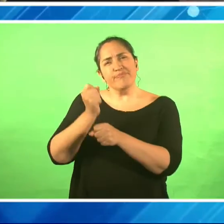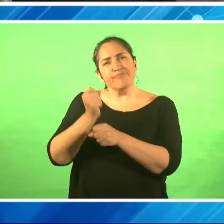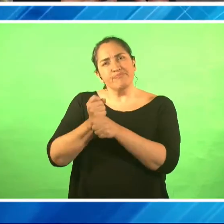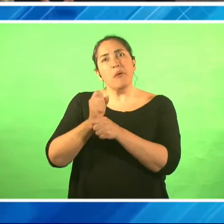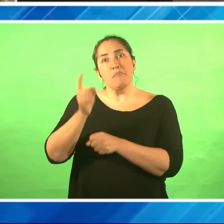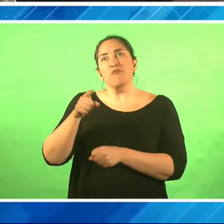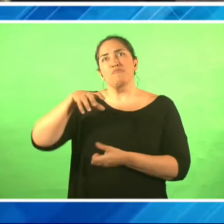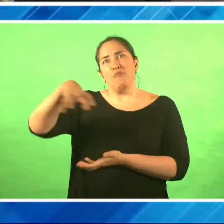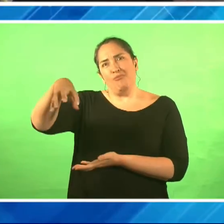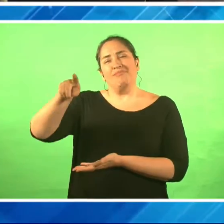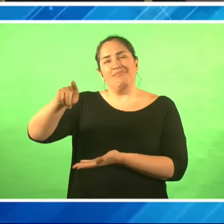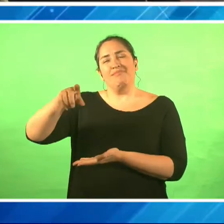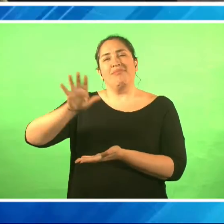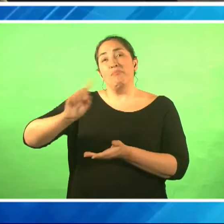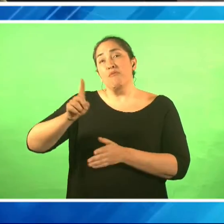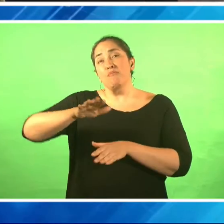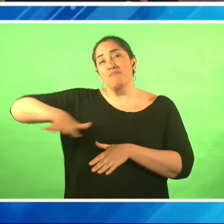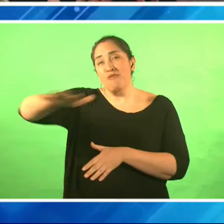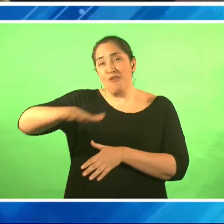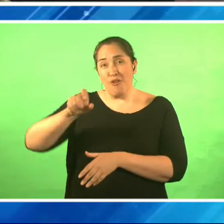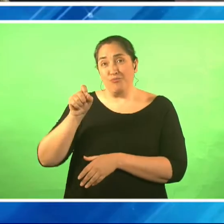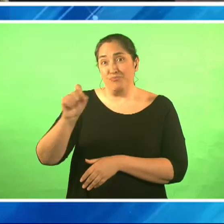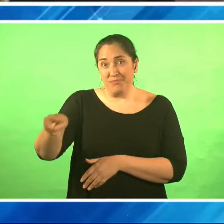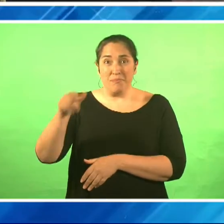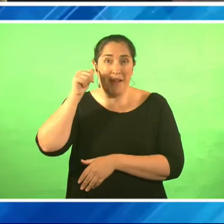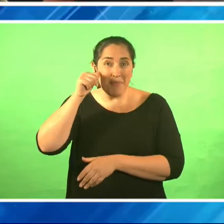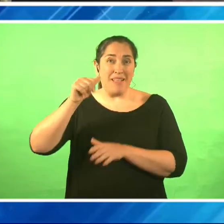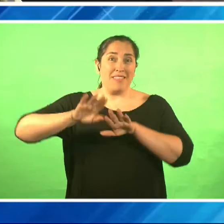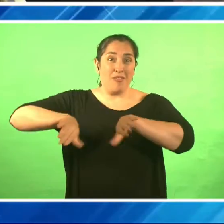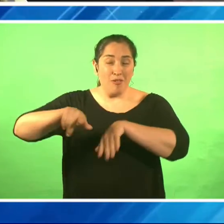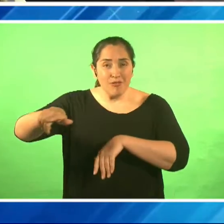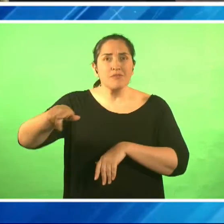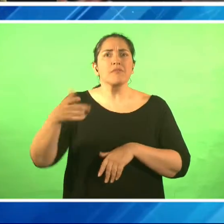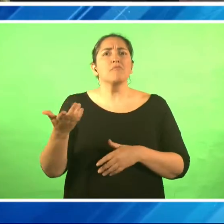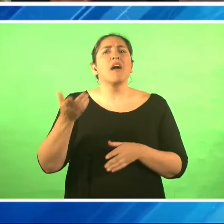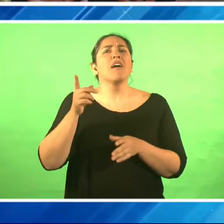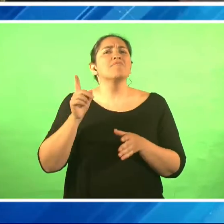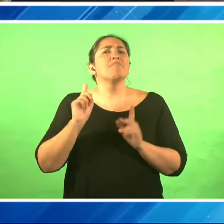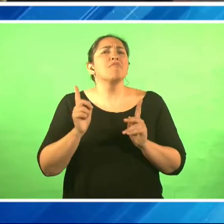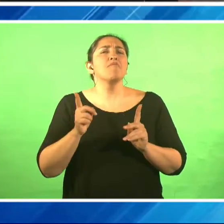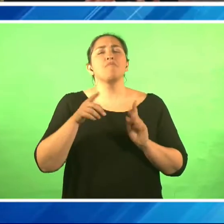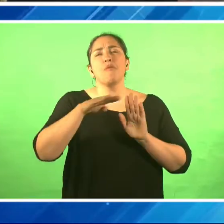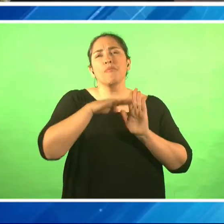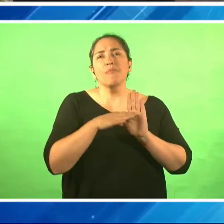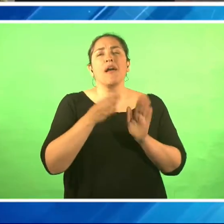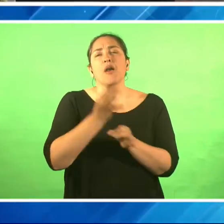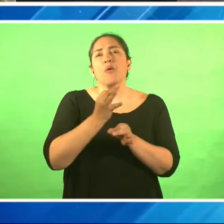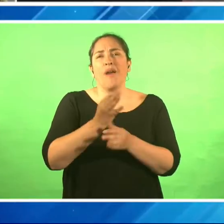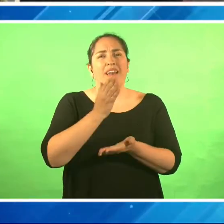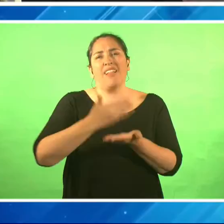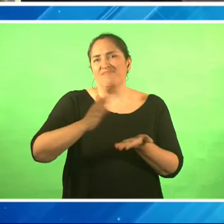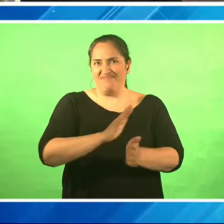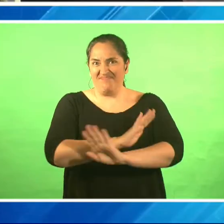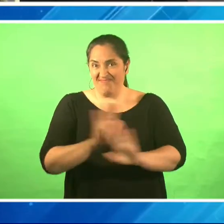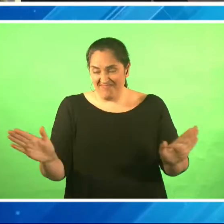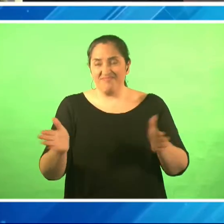delegación en toda la región con respecto a escuelas sin discriminación. ¿Querés contarnos un poquito qué es lo que vienen